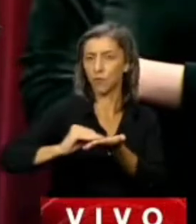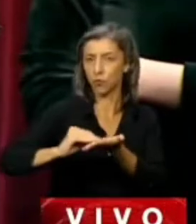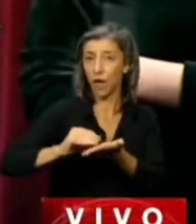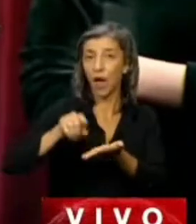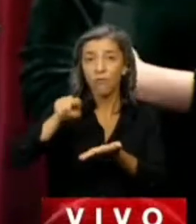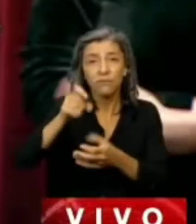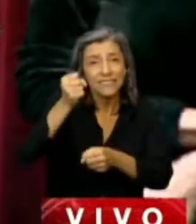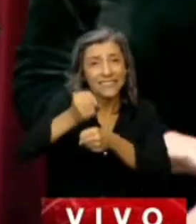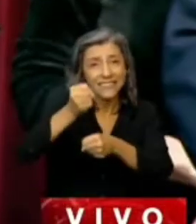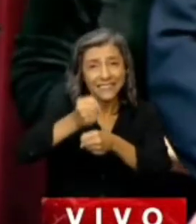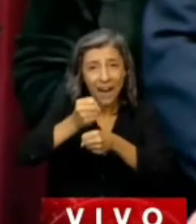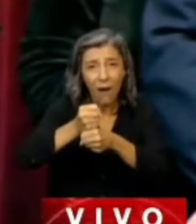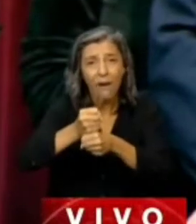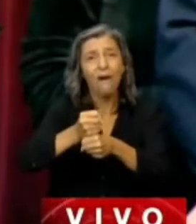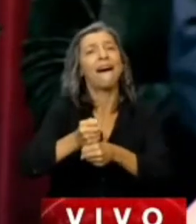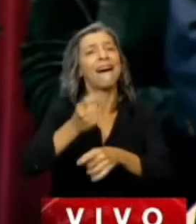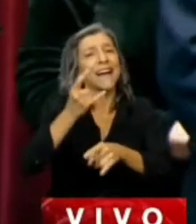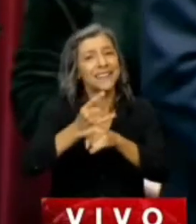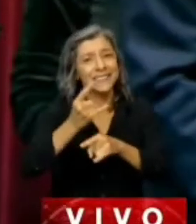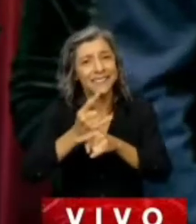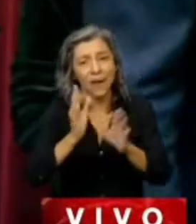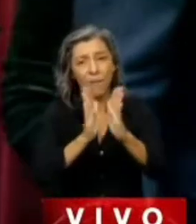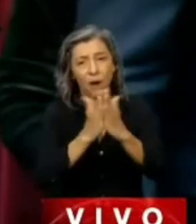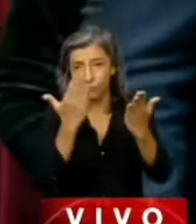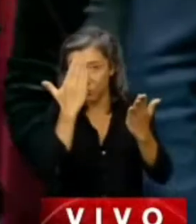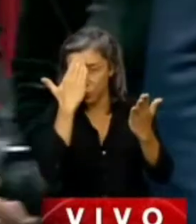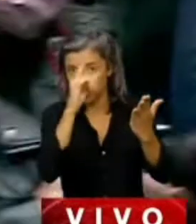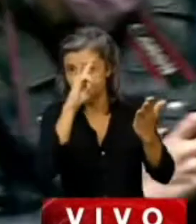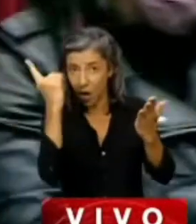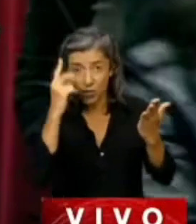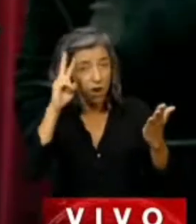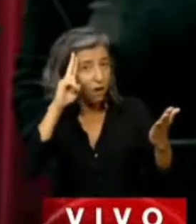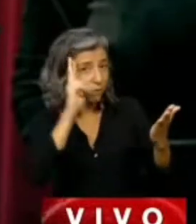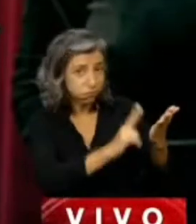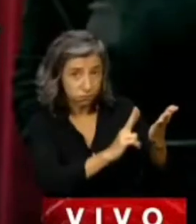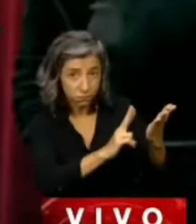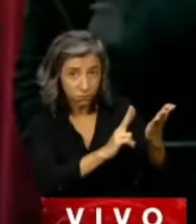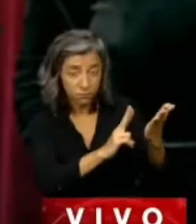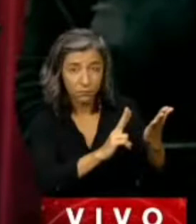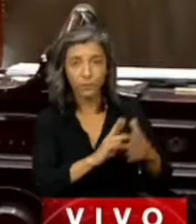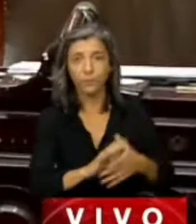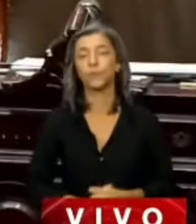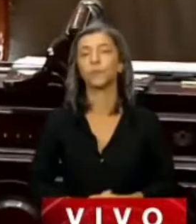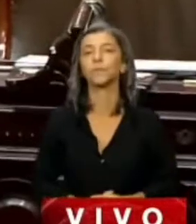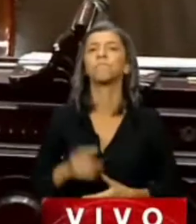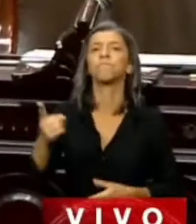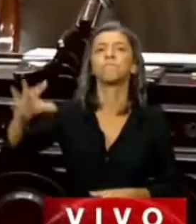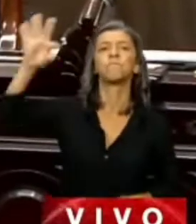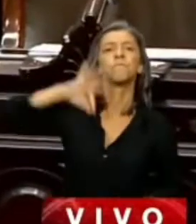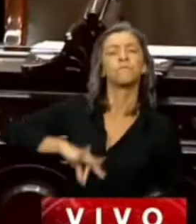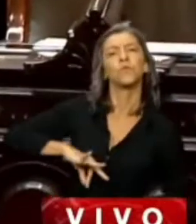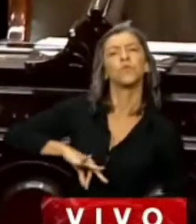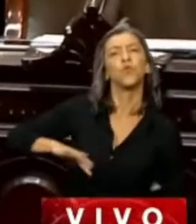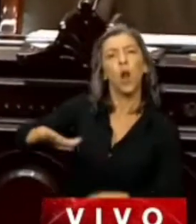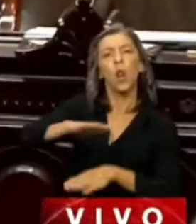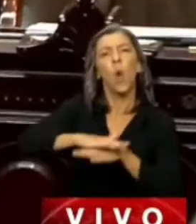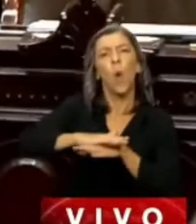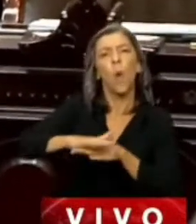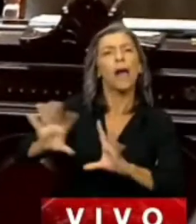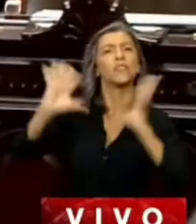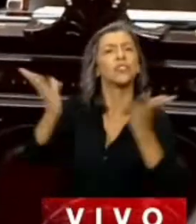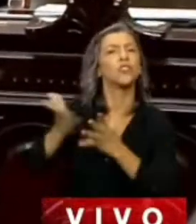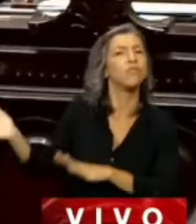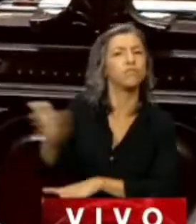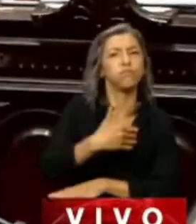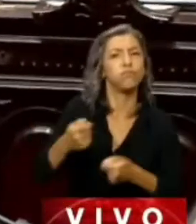de conformidad con lo que prescribe la Constitución Nacional. Por el salario básico universal, para